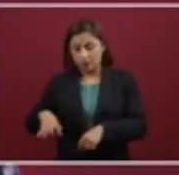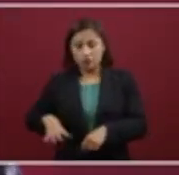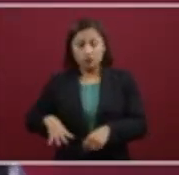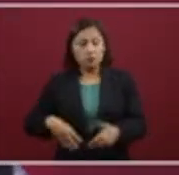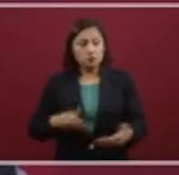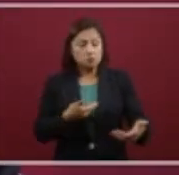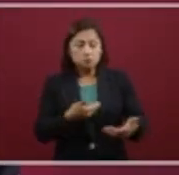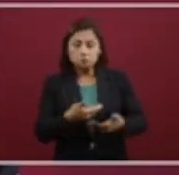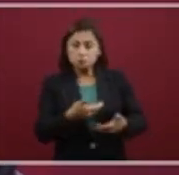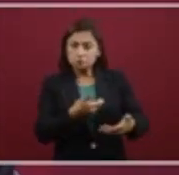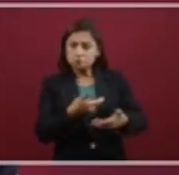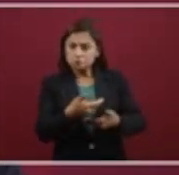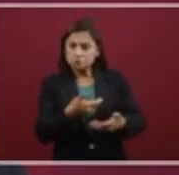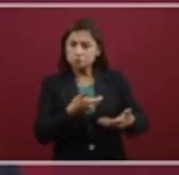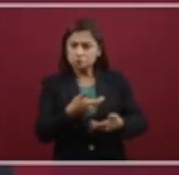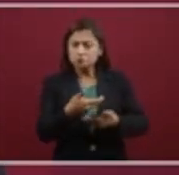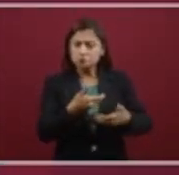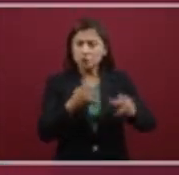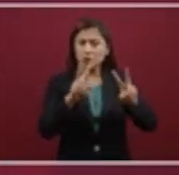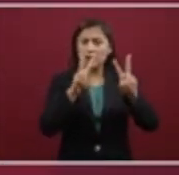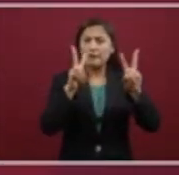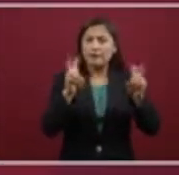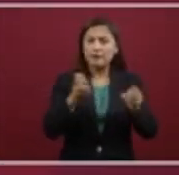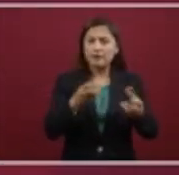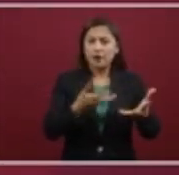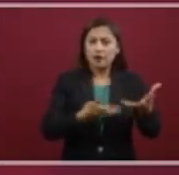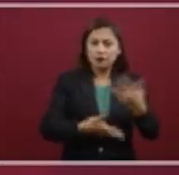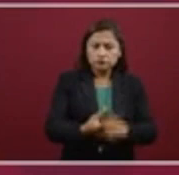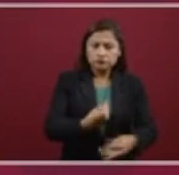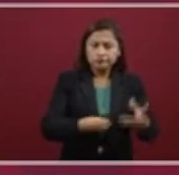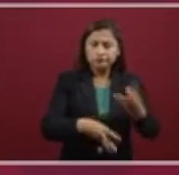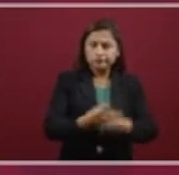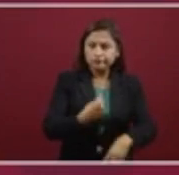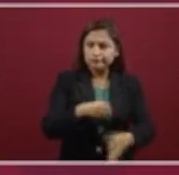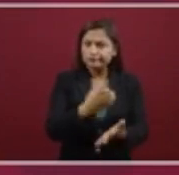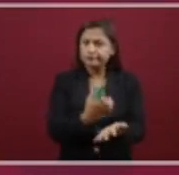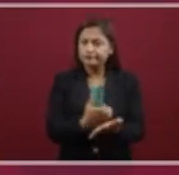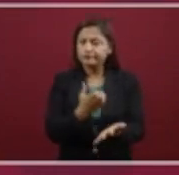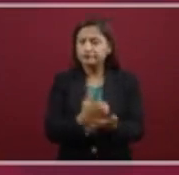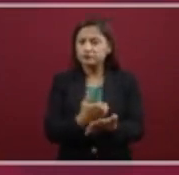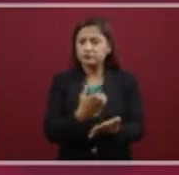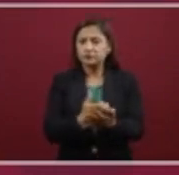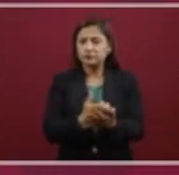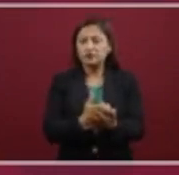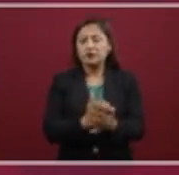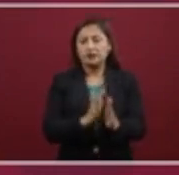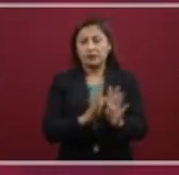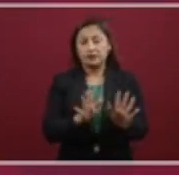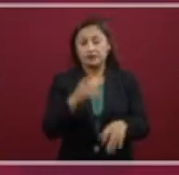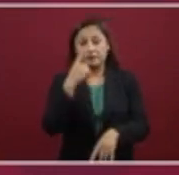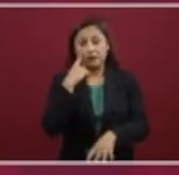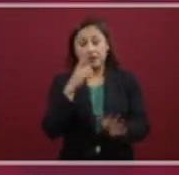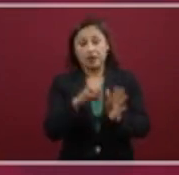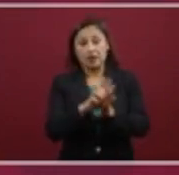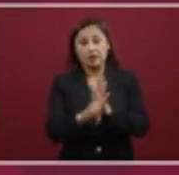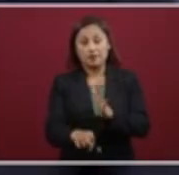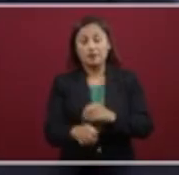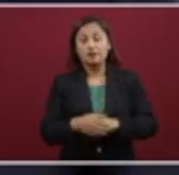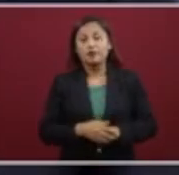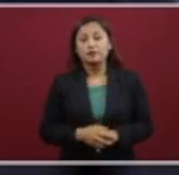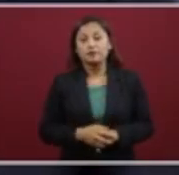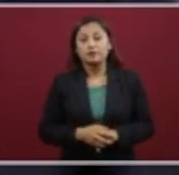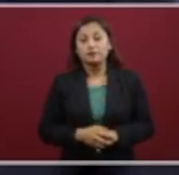en lo económico, en lo comercial, el que se haya quitado, por ejemplo,